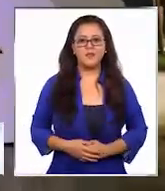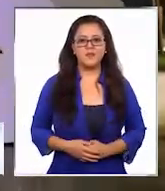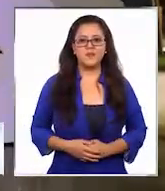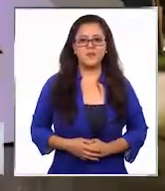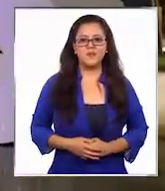El por no recuerda la autoridad municipal,